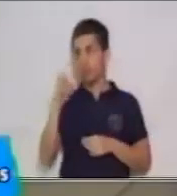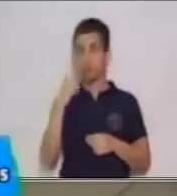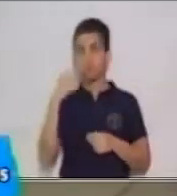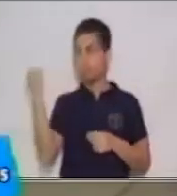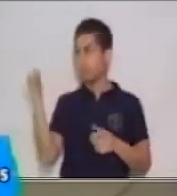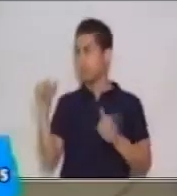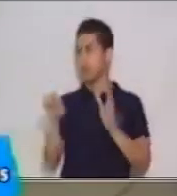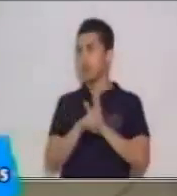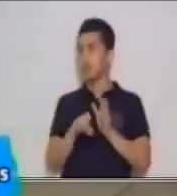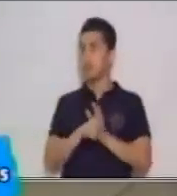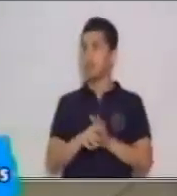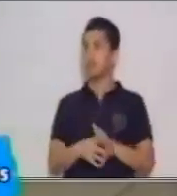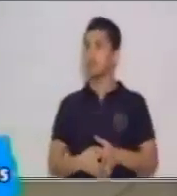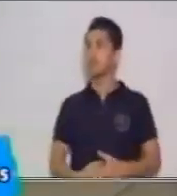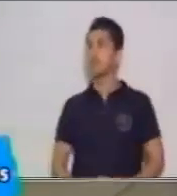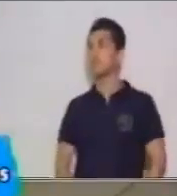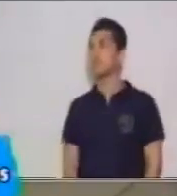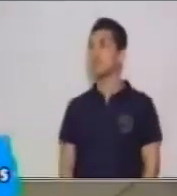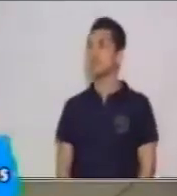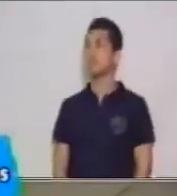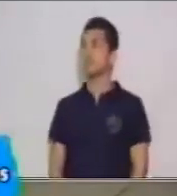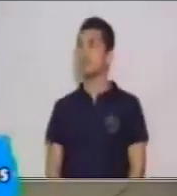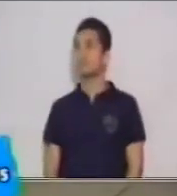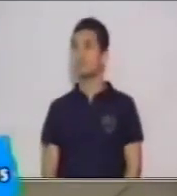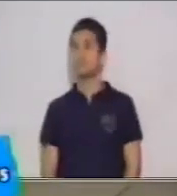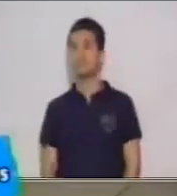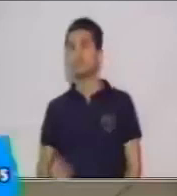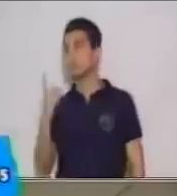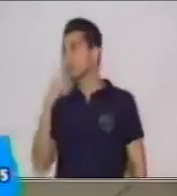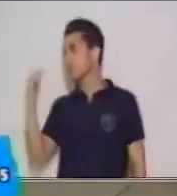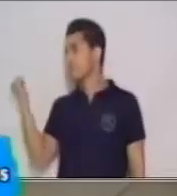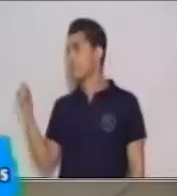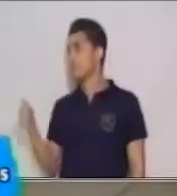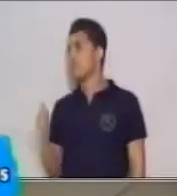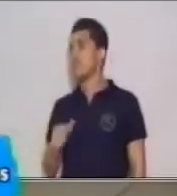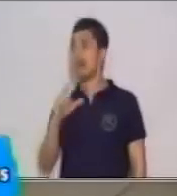ejemplos. Por ejemplo, acá tenemos camisa.